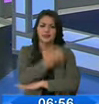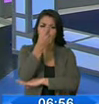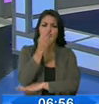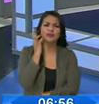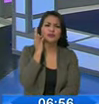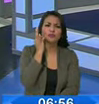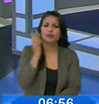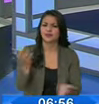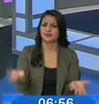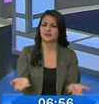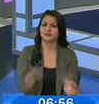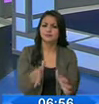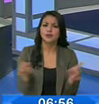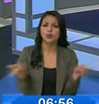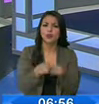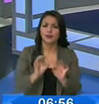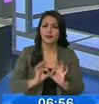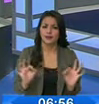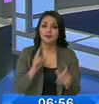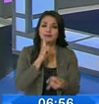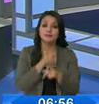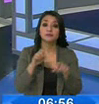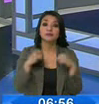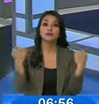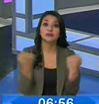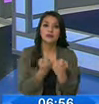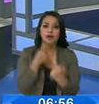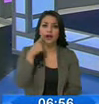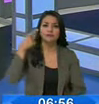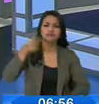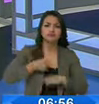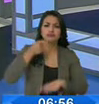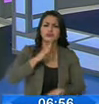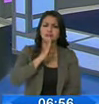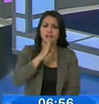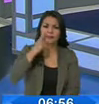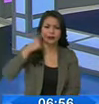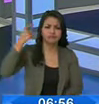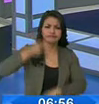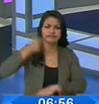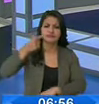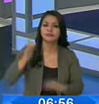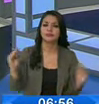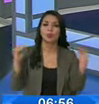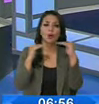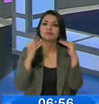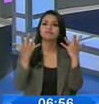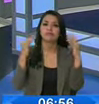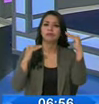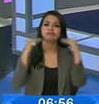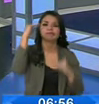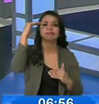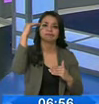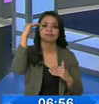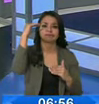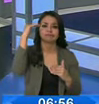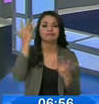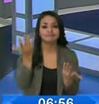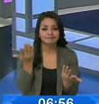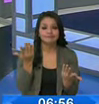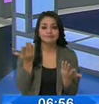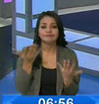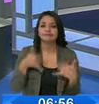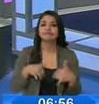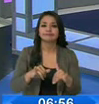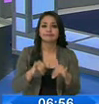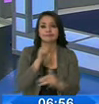como la mujer? Porque en una sociedad machista como esta, lamentablemente las desigualdades a este 2018 todavía